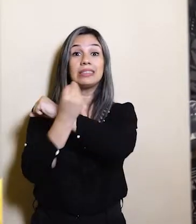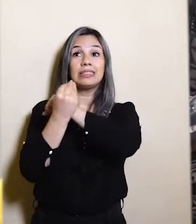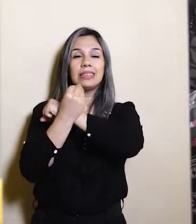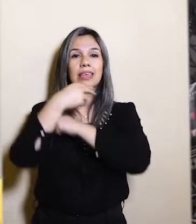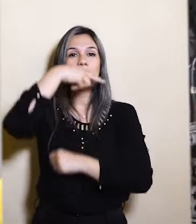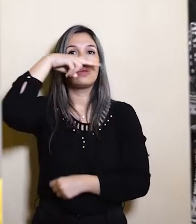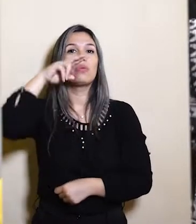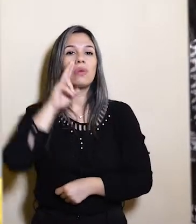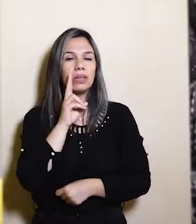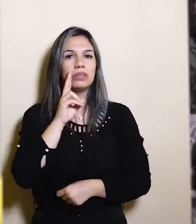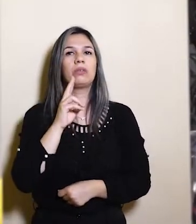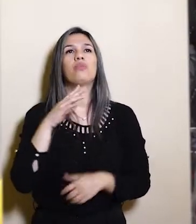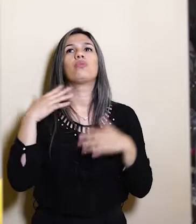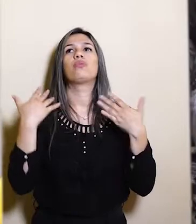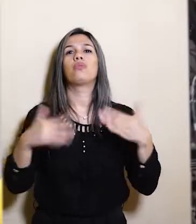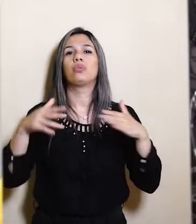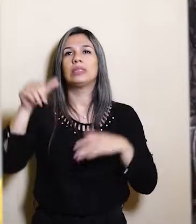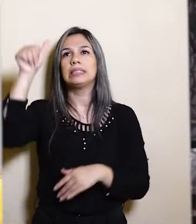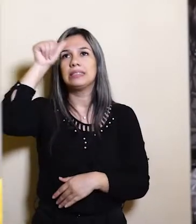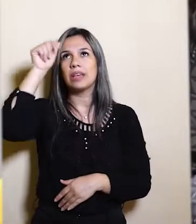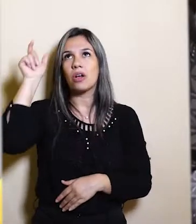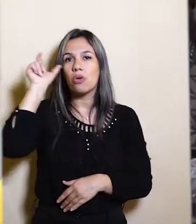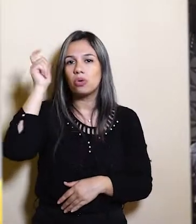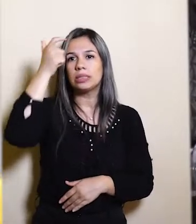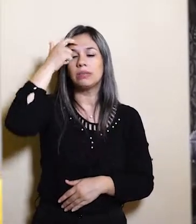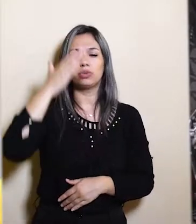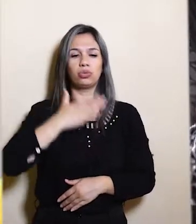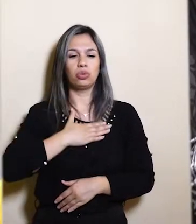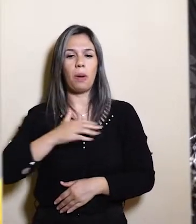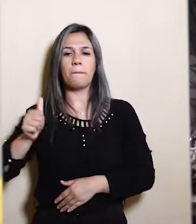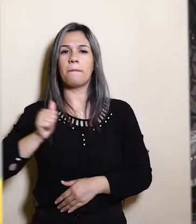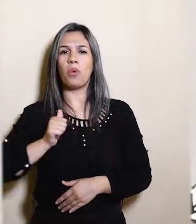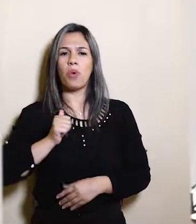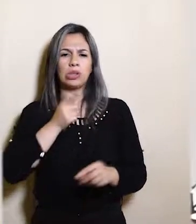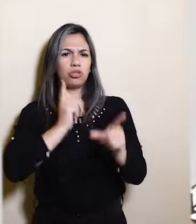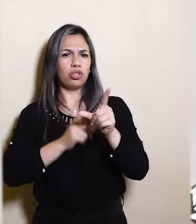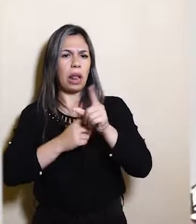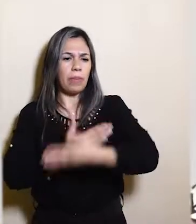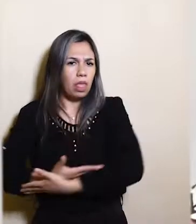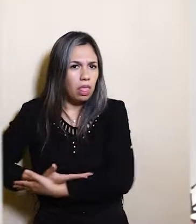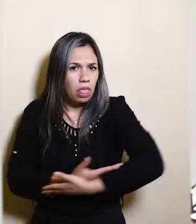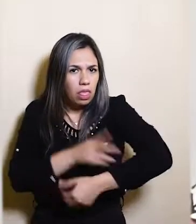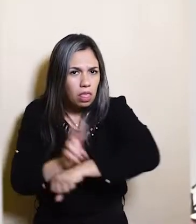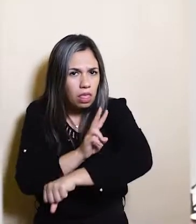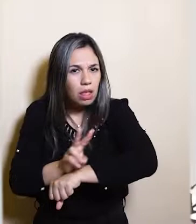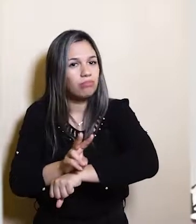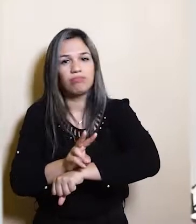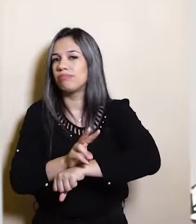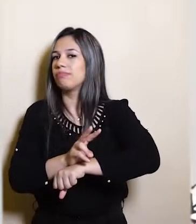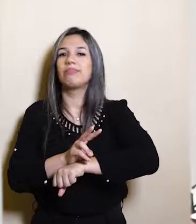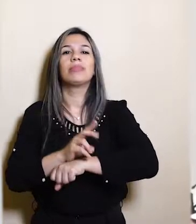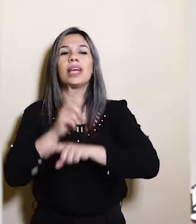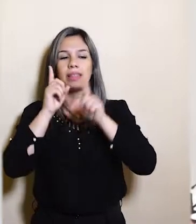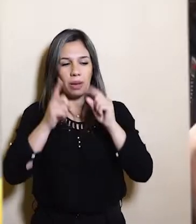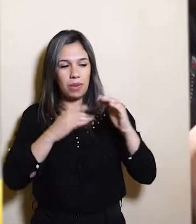que desmitifique estos estereotipos de género, que entienda la igualdad y la equidad como